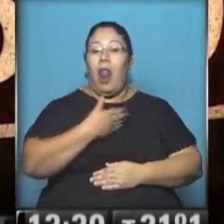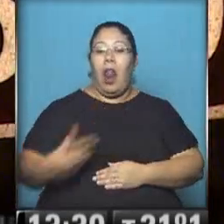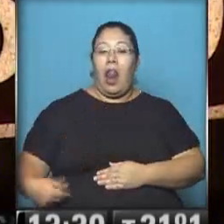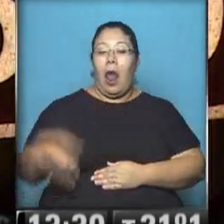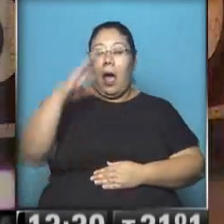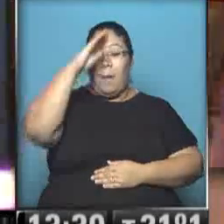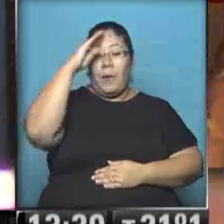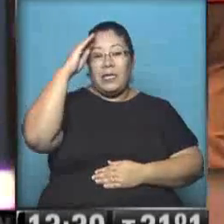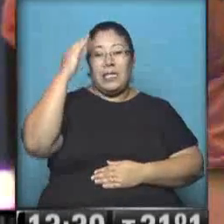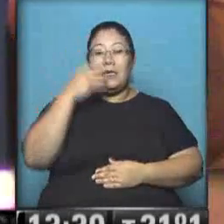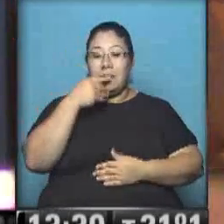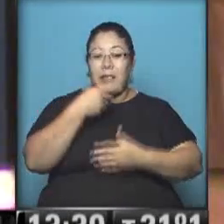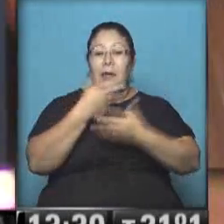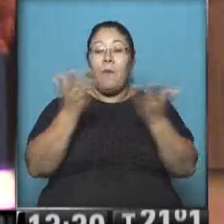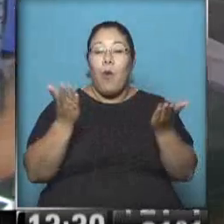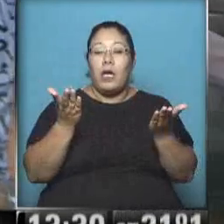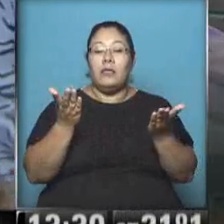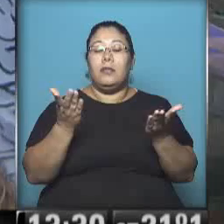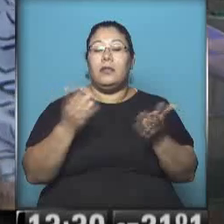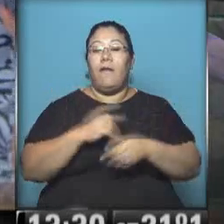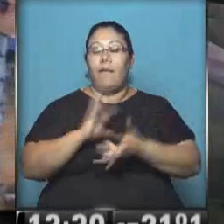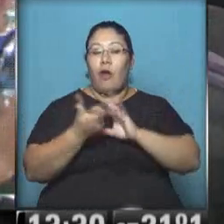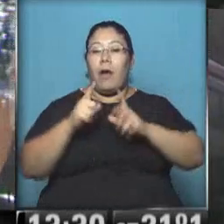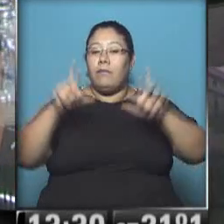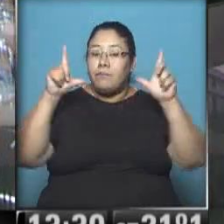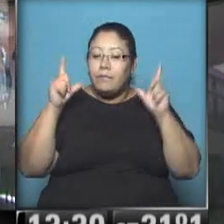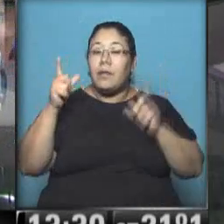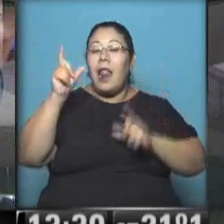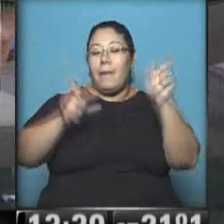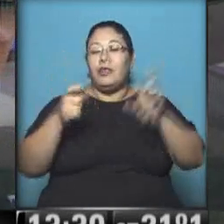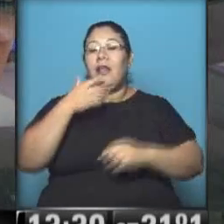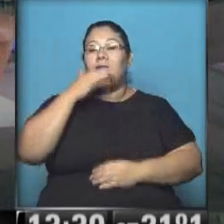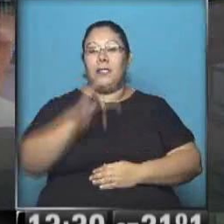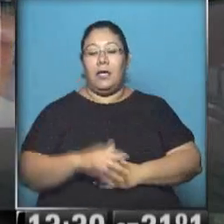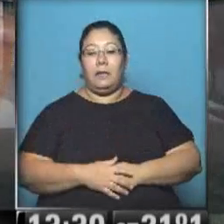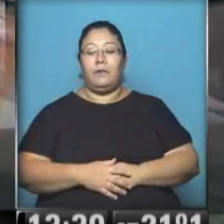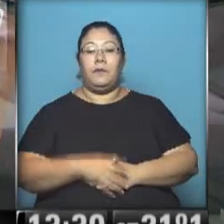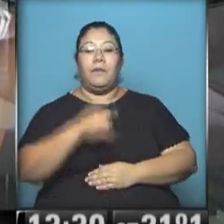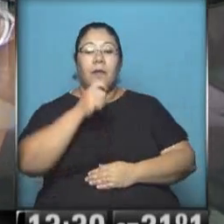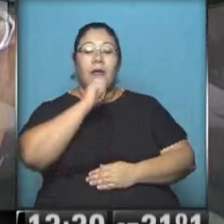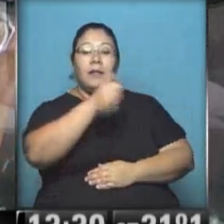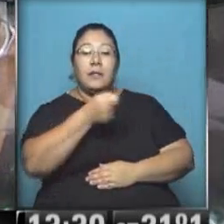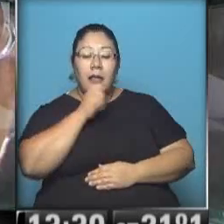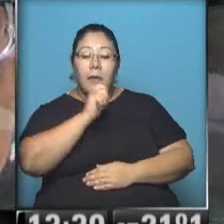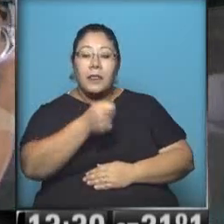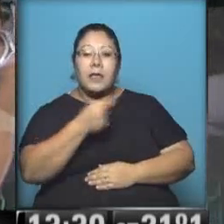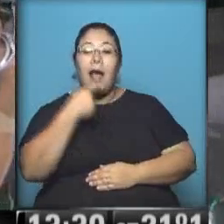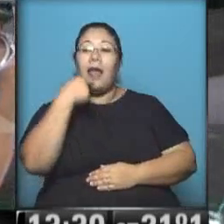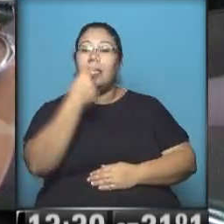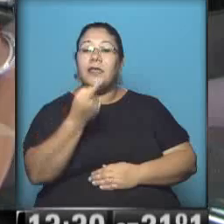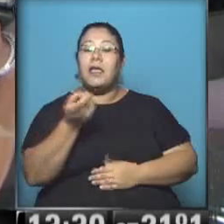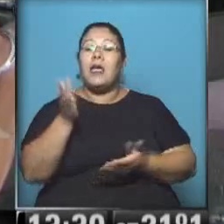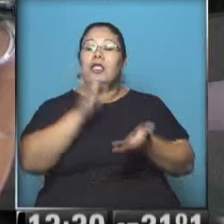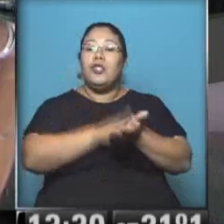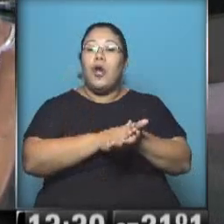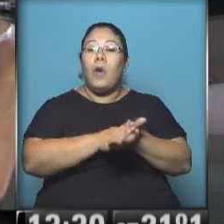cosa para que la sociedad la comprenda, ¿no? Uno de los datos que se mencionaba en esta entrevista es la cantidad de custodia con la que